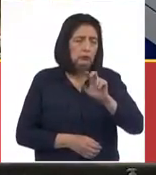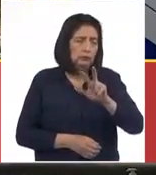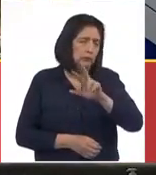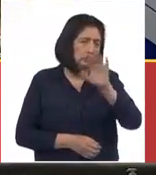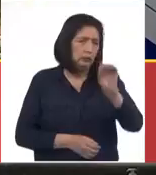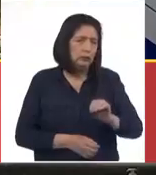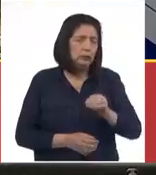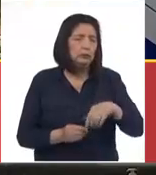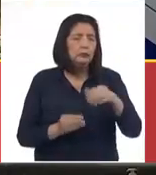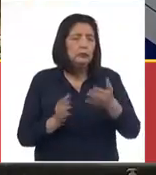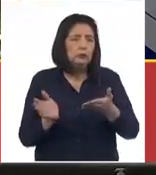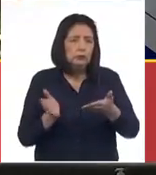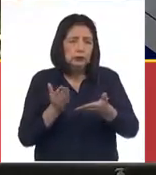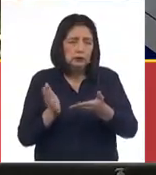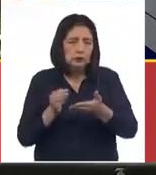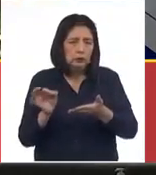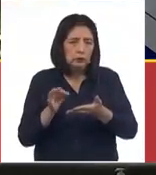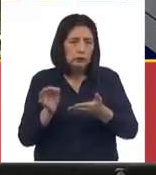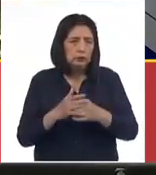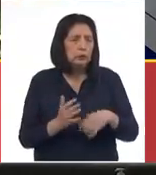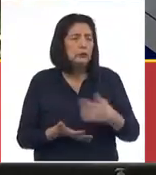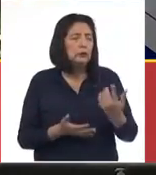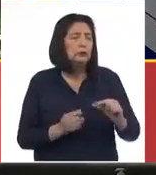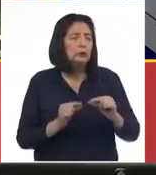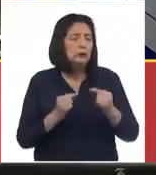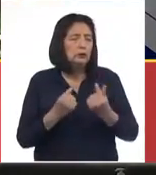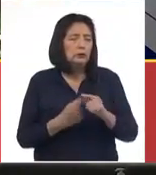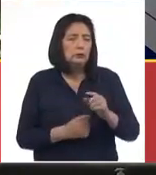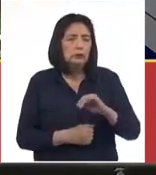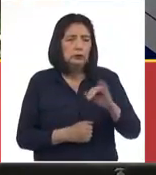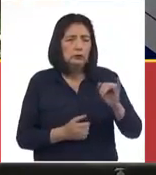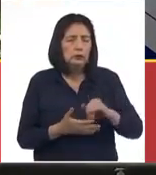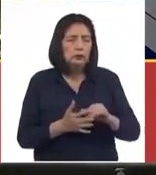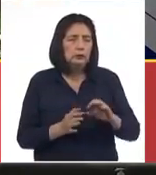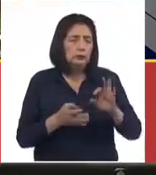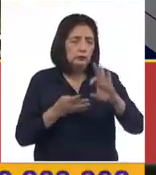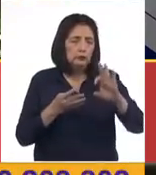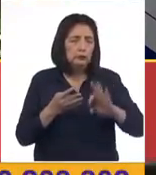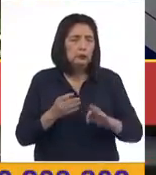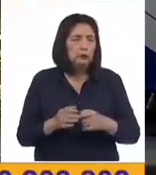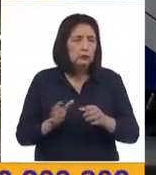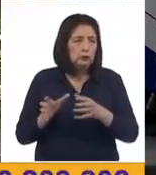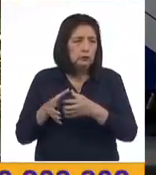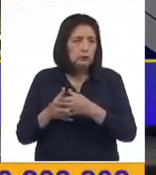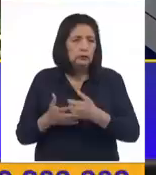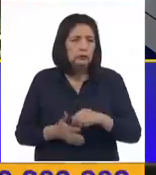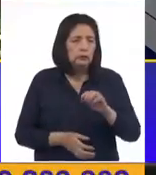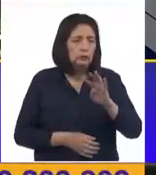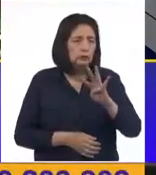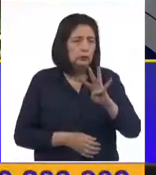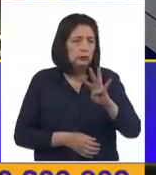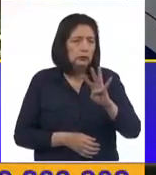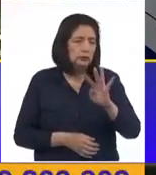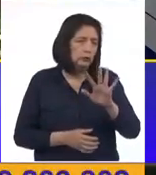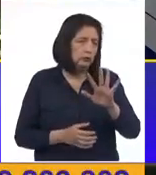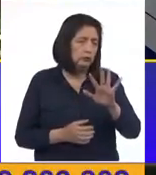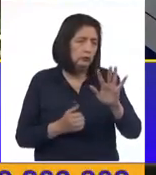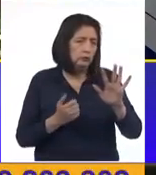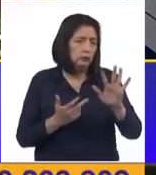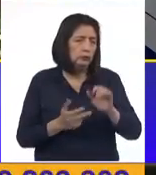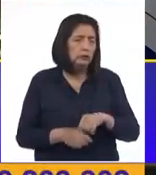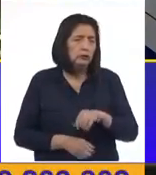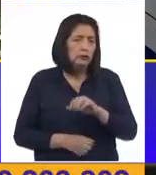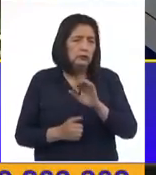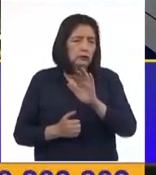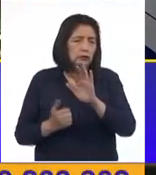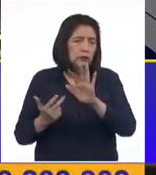contabilizadas los partidos de izquierda como el frente amplio y juntos por el perú obtuvieron 453 y